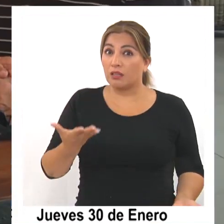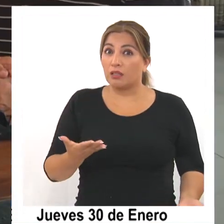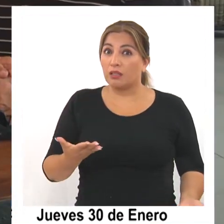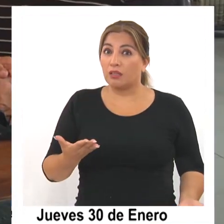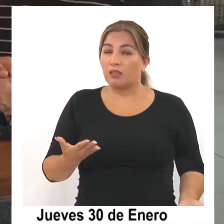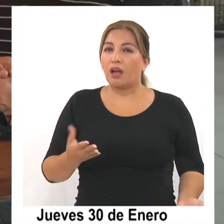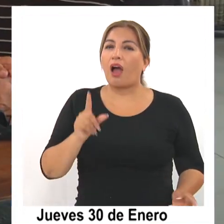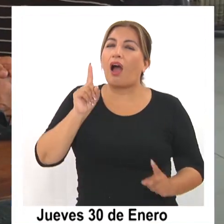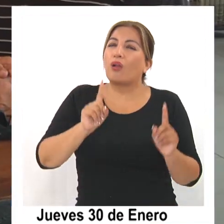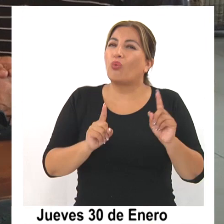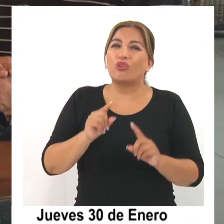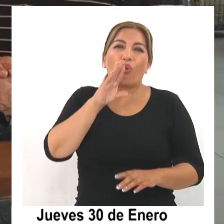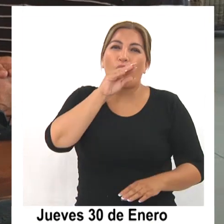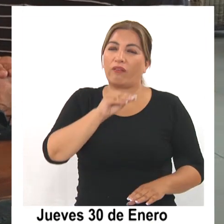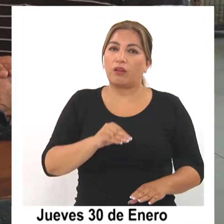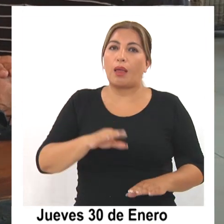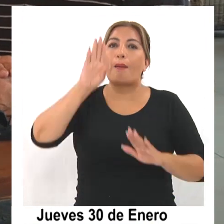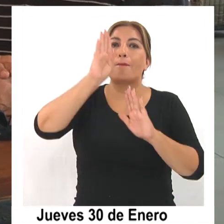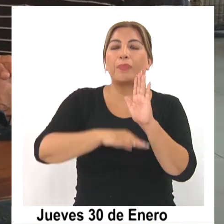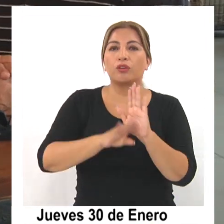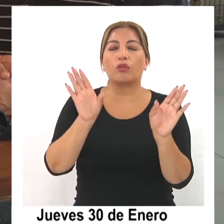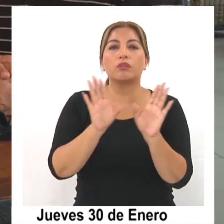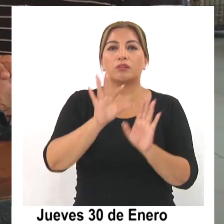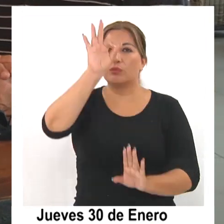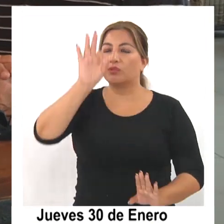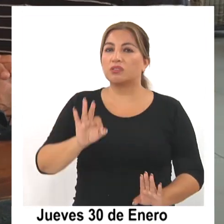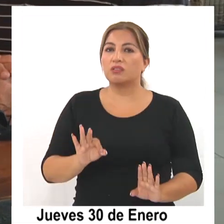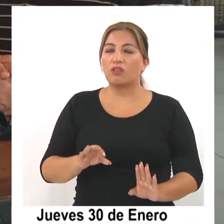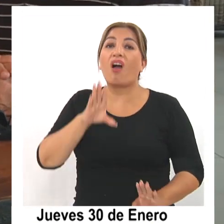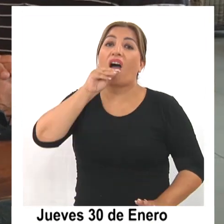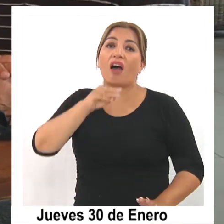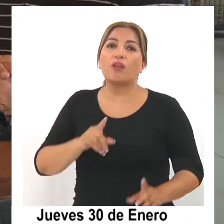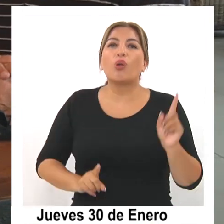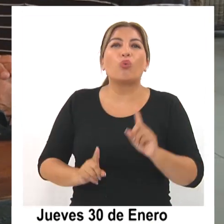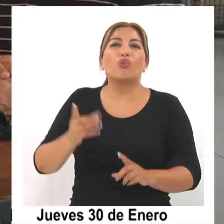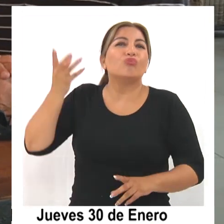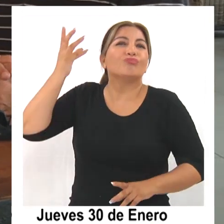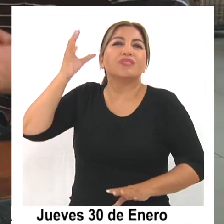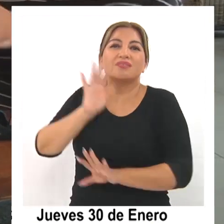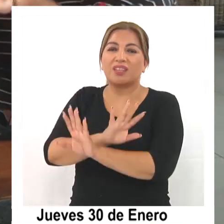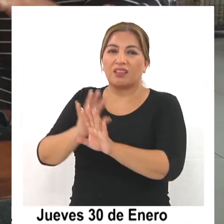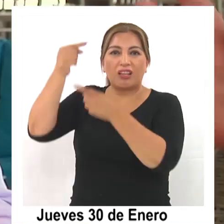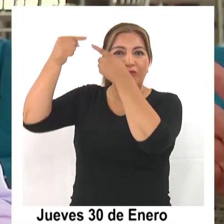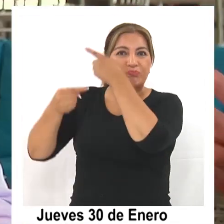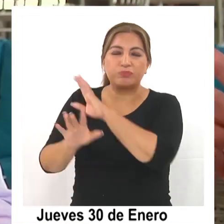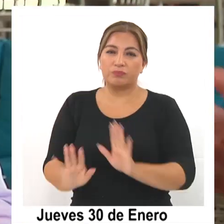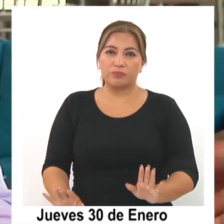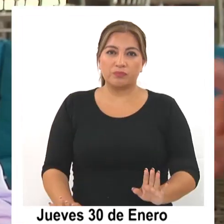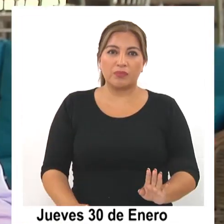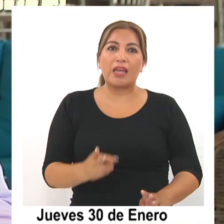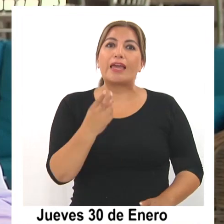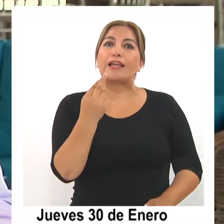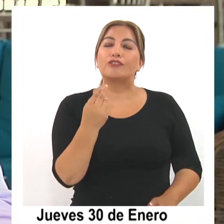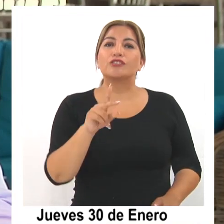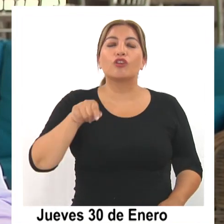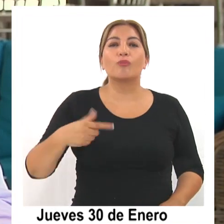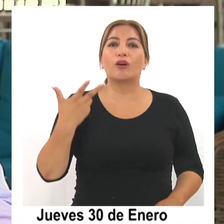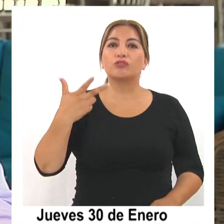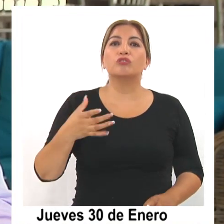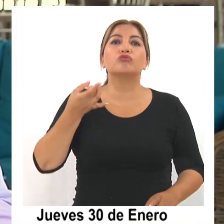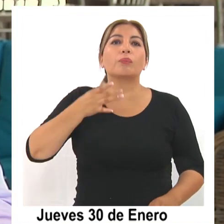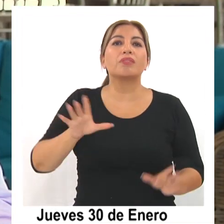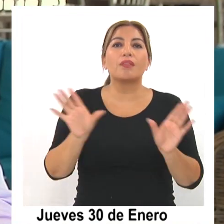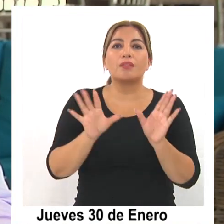materna? muy pocos menos del 10% hablan o entienden su lengua o sea de ese 12,8% el 10%